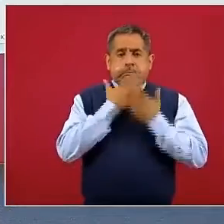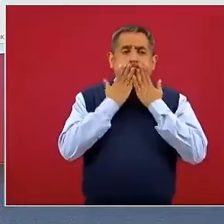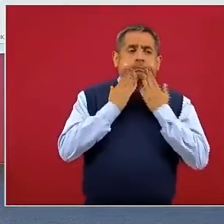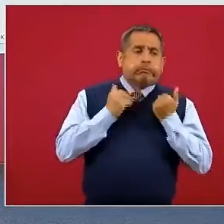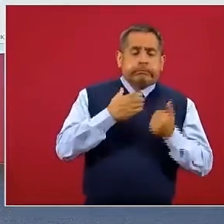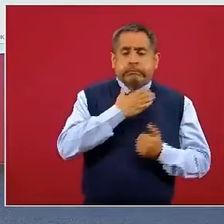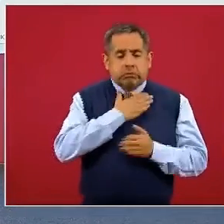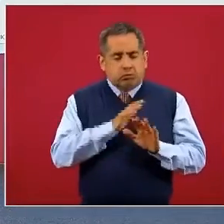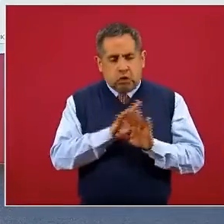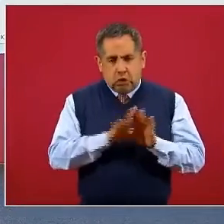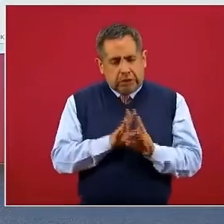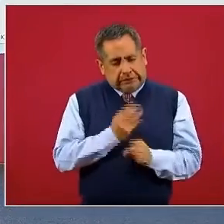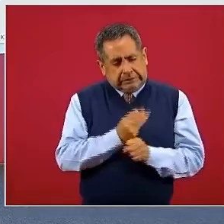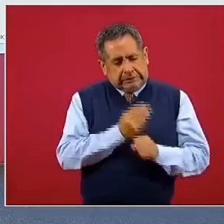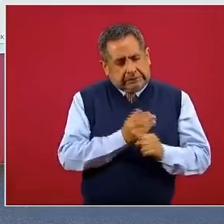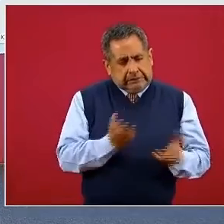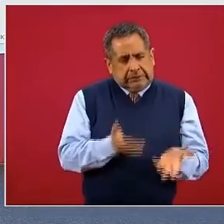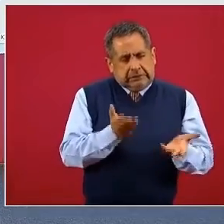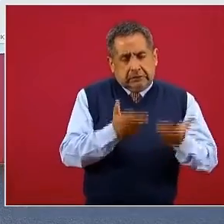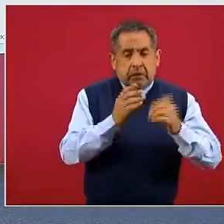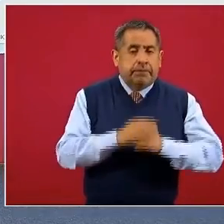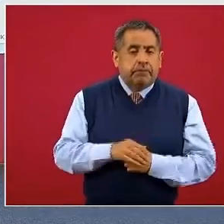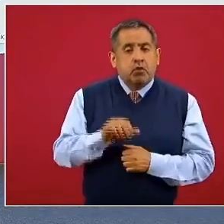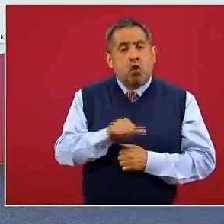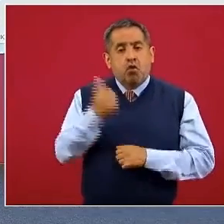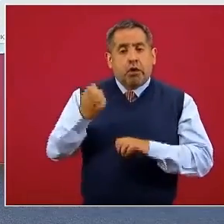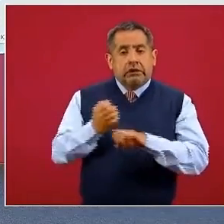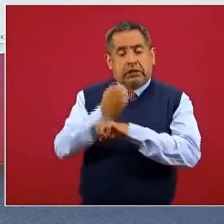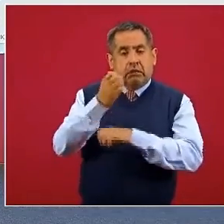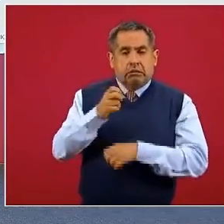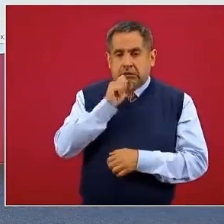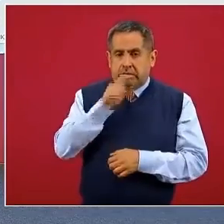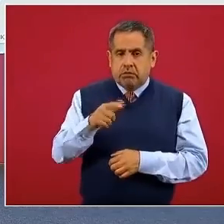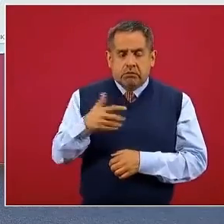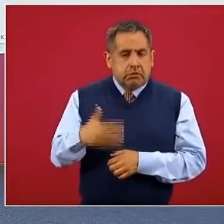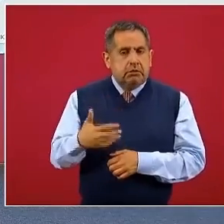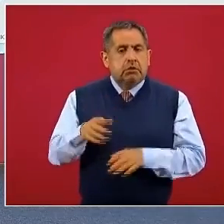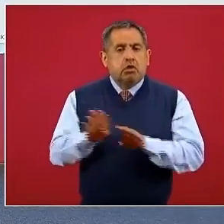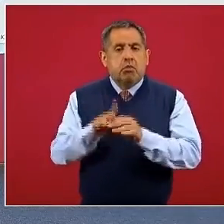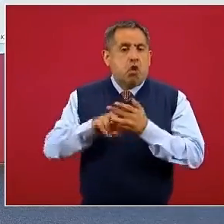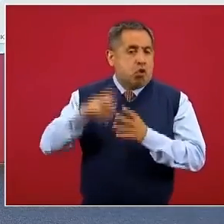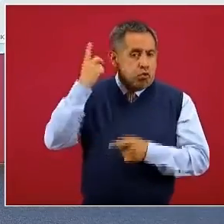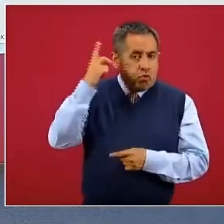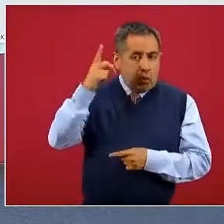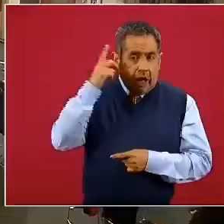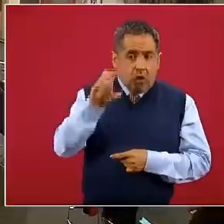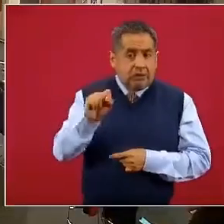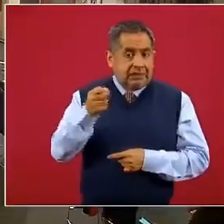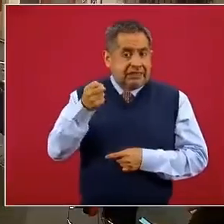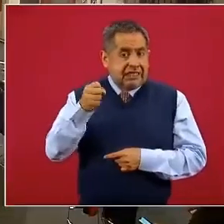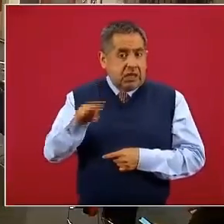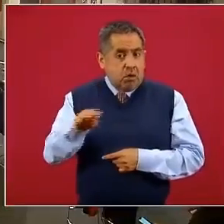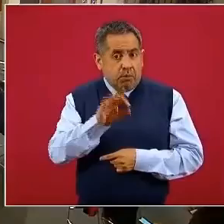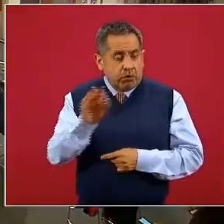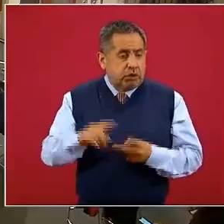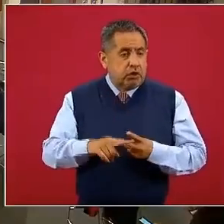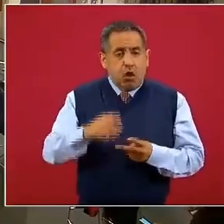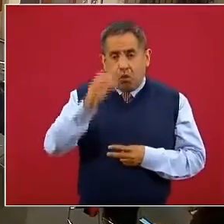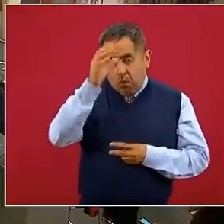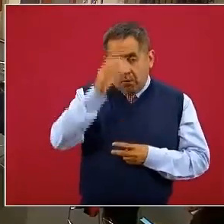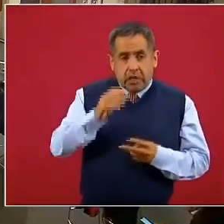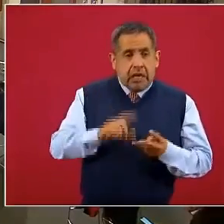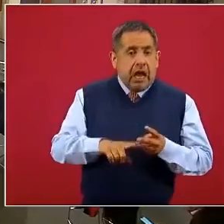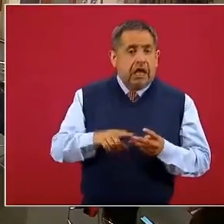saturación mayor. Otros estados que también tienen importante ocupación son Durango con un 69%, Coahuila